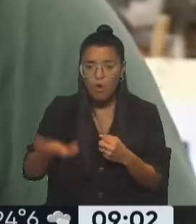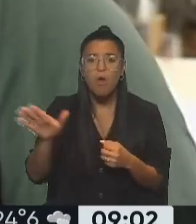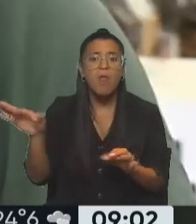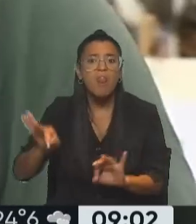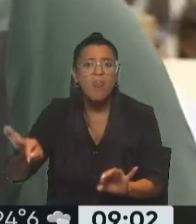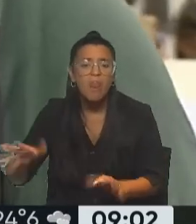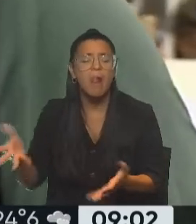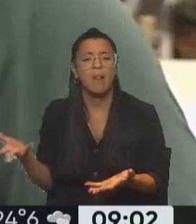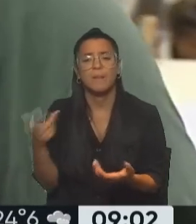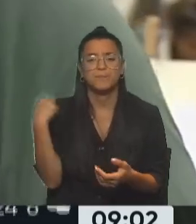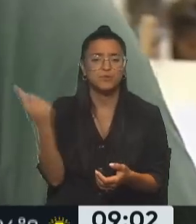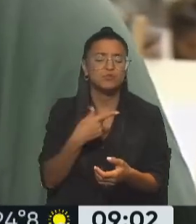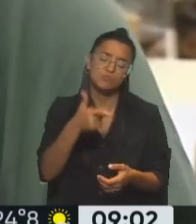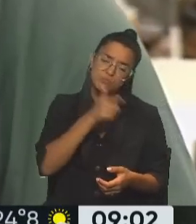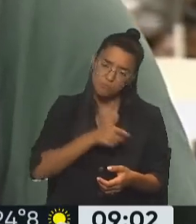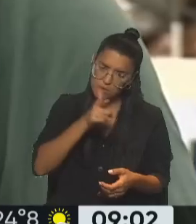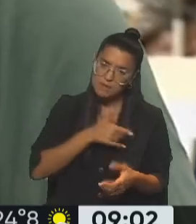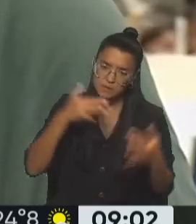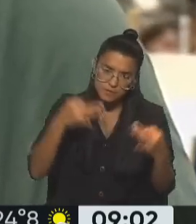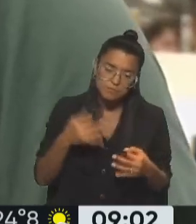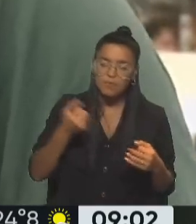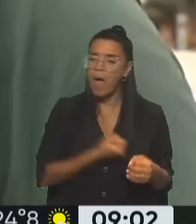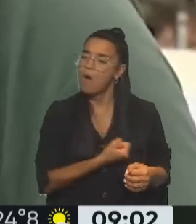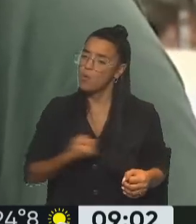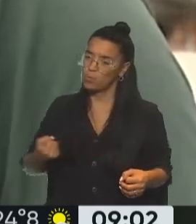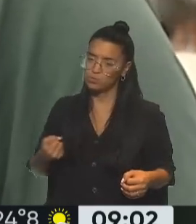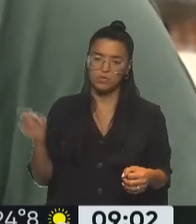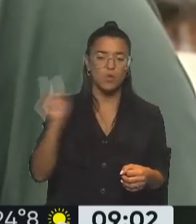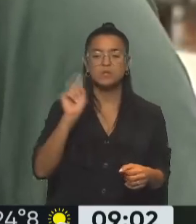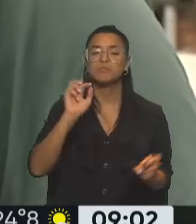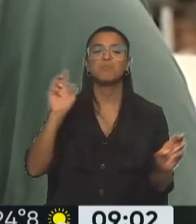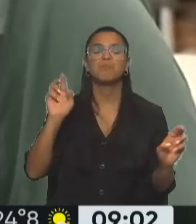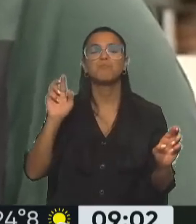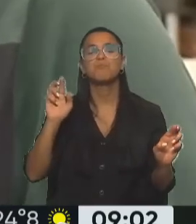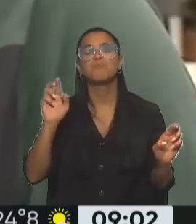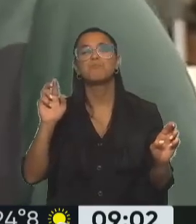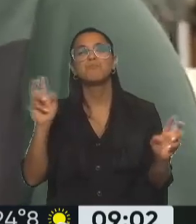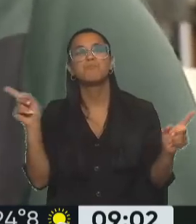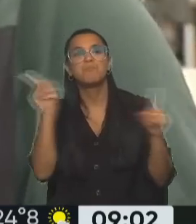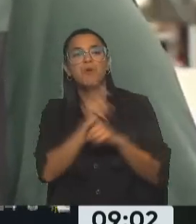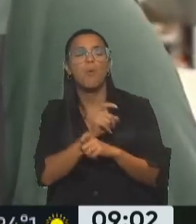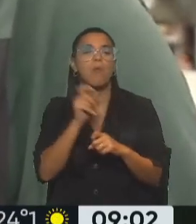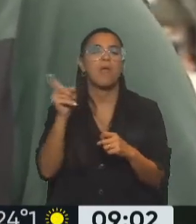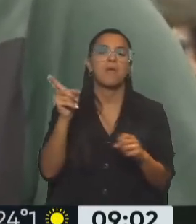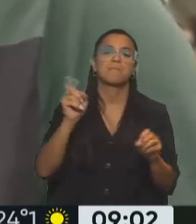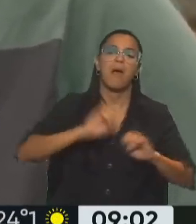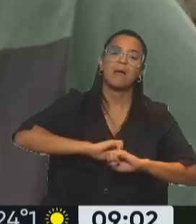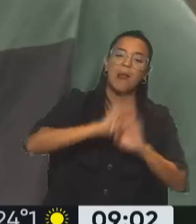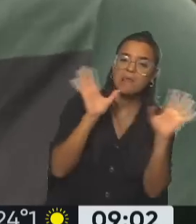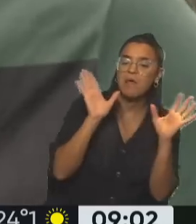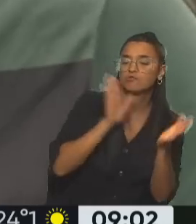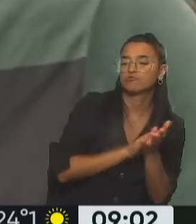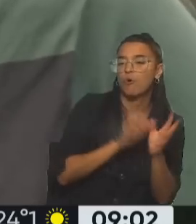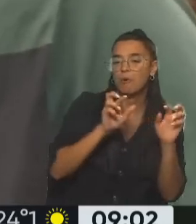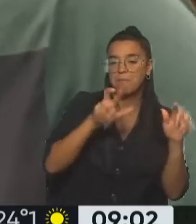Entonces, todo un paquete que a nosotros nos parece que tiene que ver con un ajuste, no con un problema de transparentar un programa, como dice la ministra, o